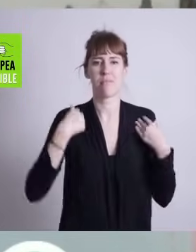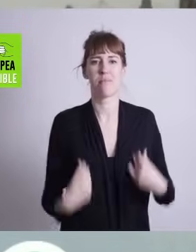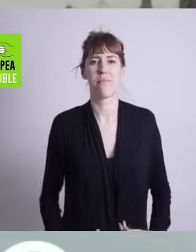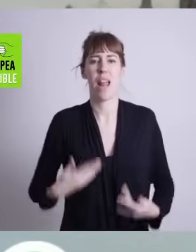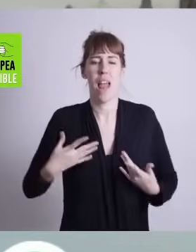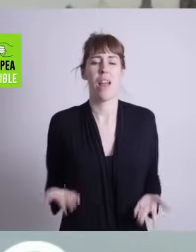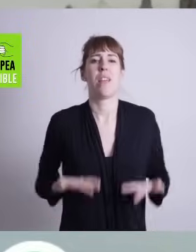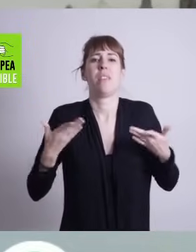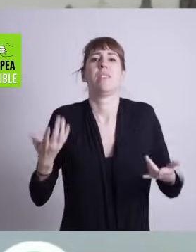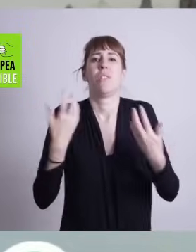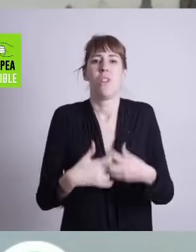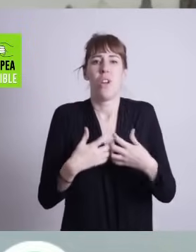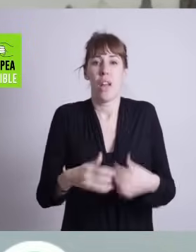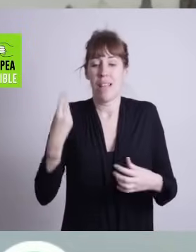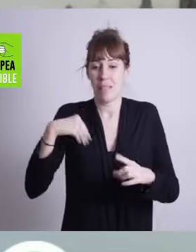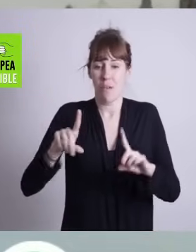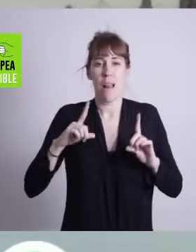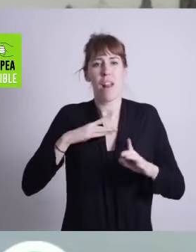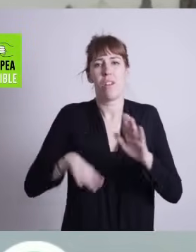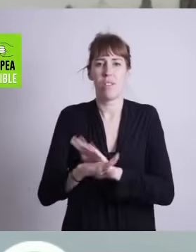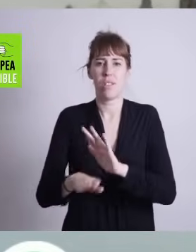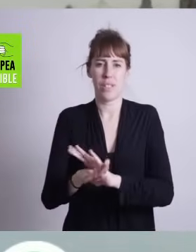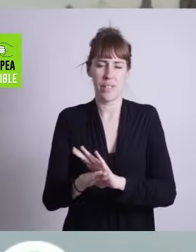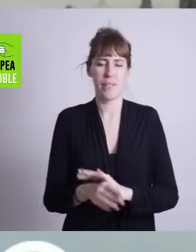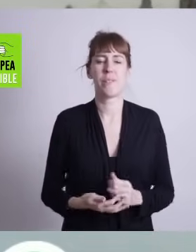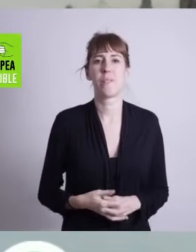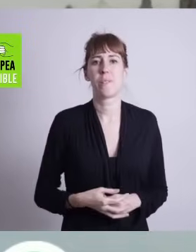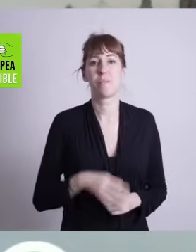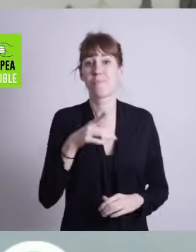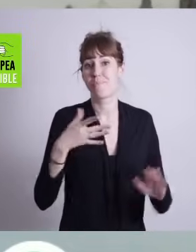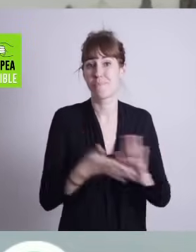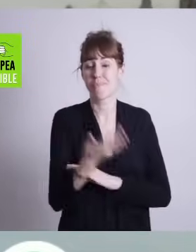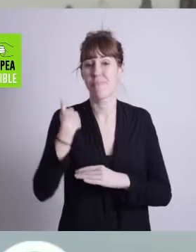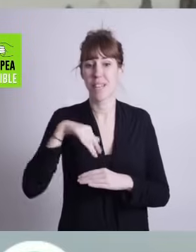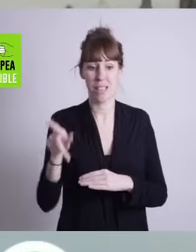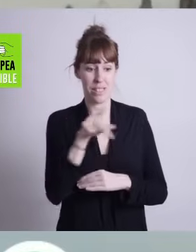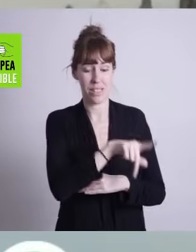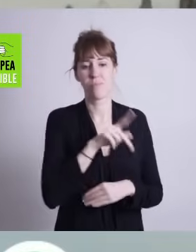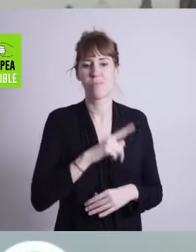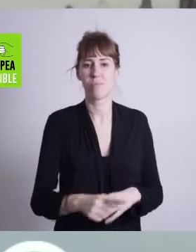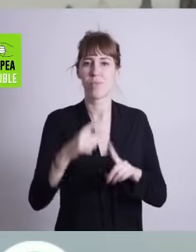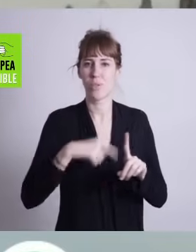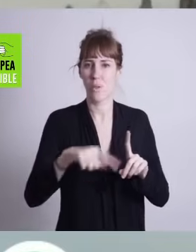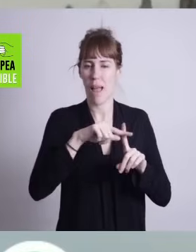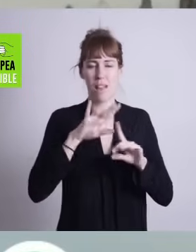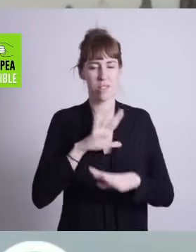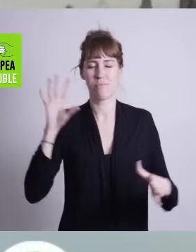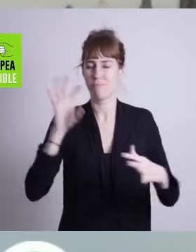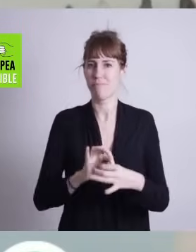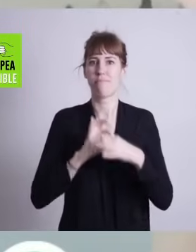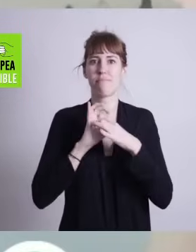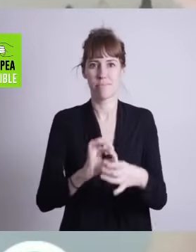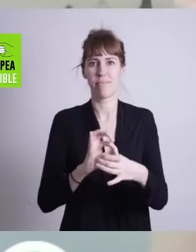poder ser en este plano. De manera que ahí yo establezco niveles de masclaje y entonces, esa